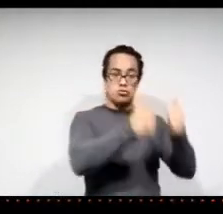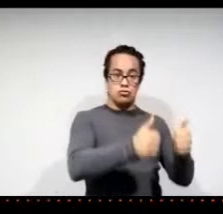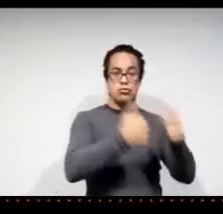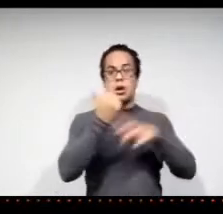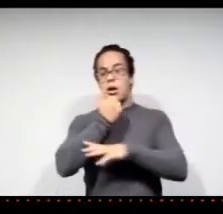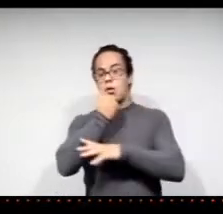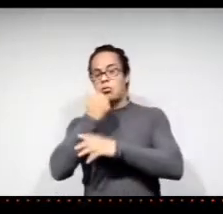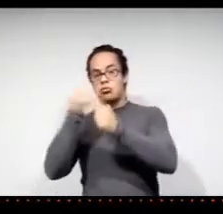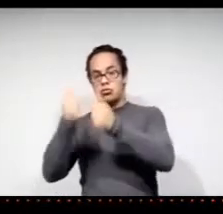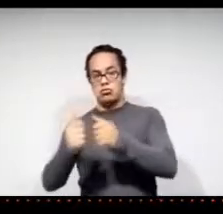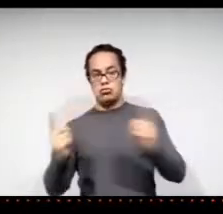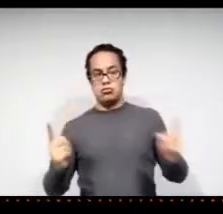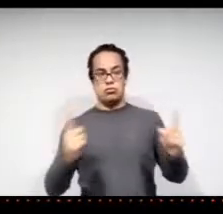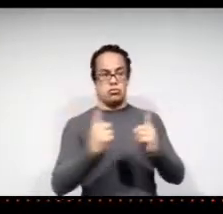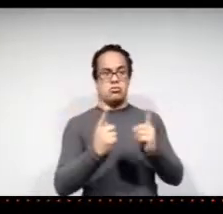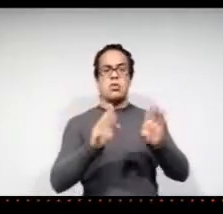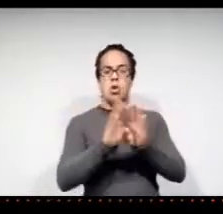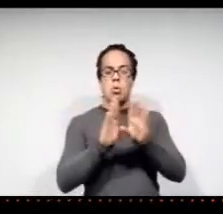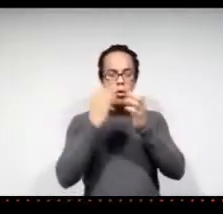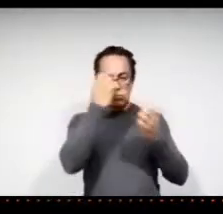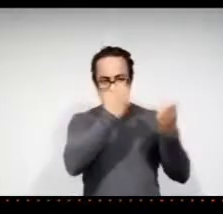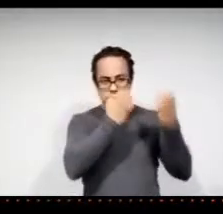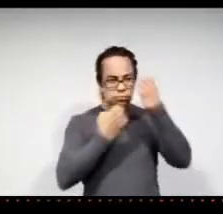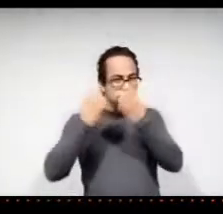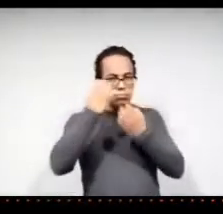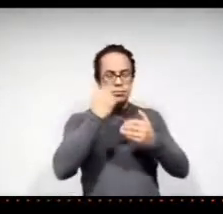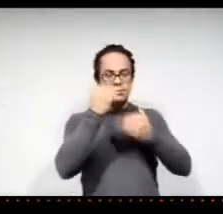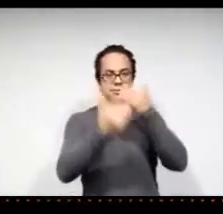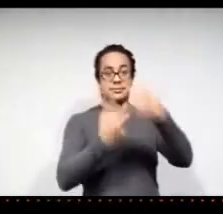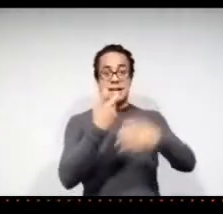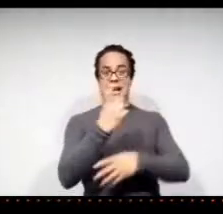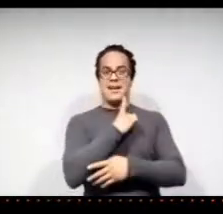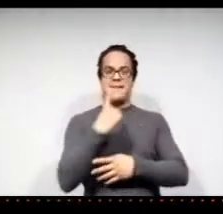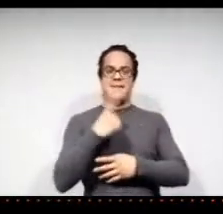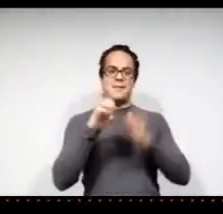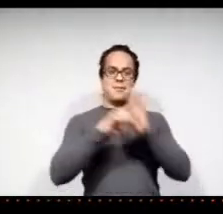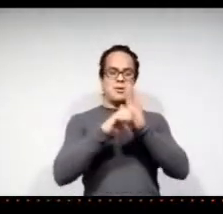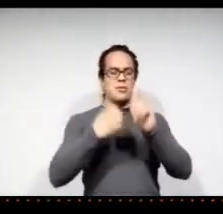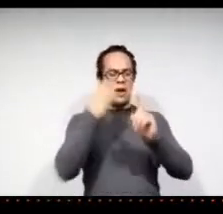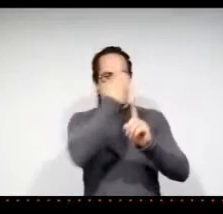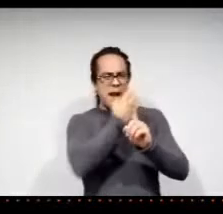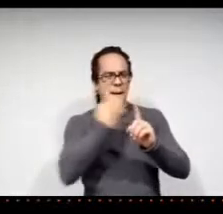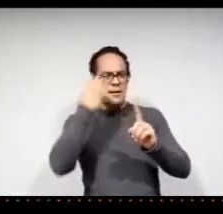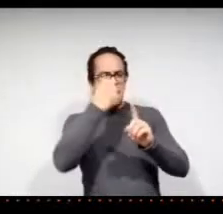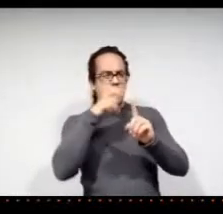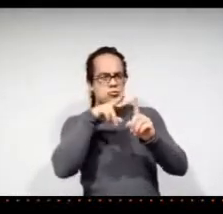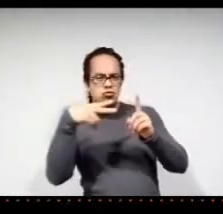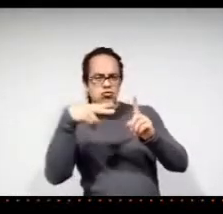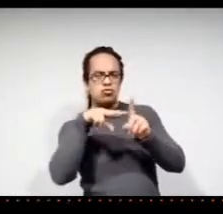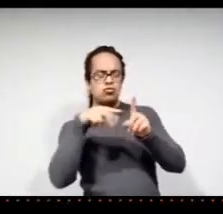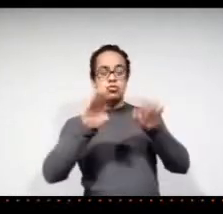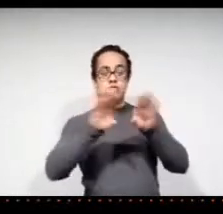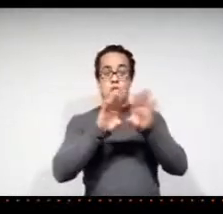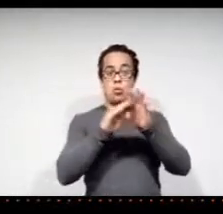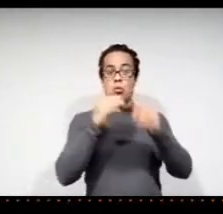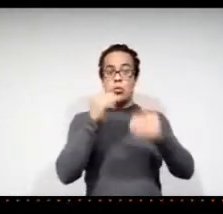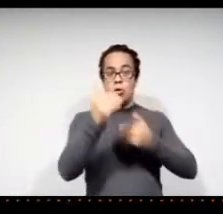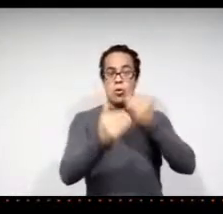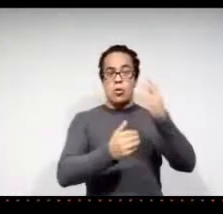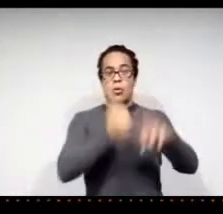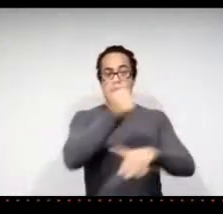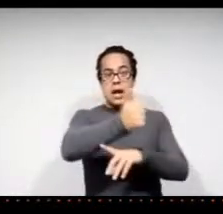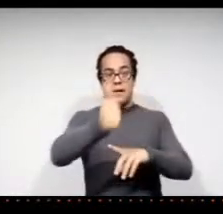meter la evaluación en el proceso. Si no hacemos evaluación de lo que estamos viviendo ahorita, de los impactos de las